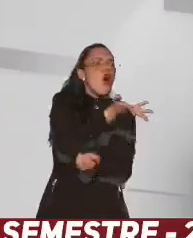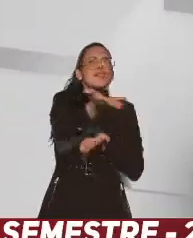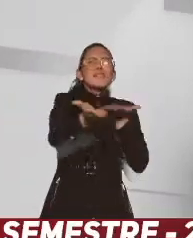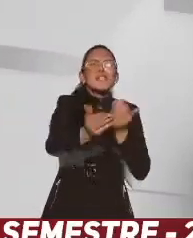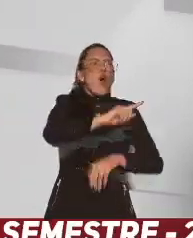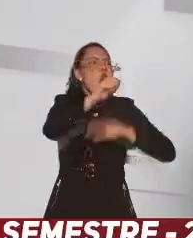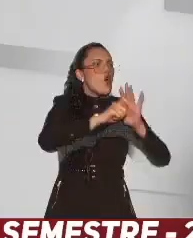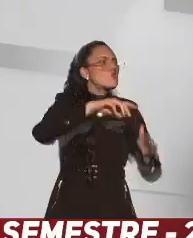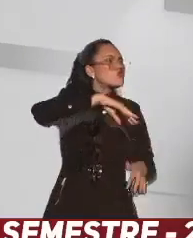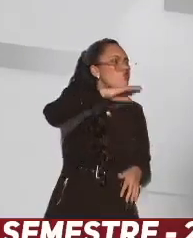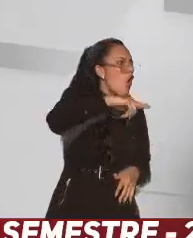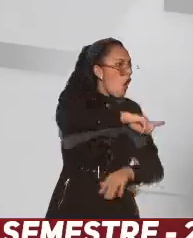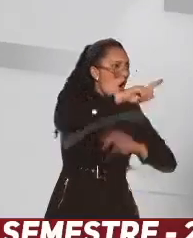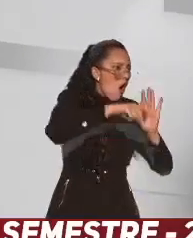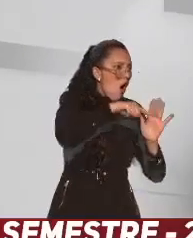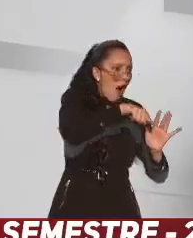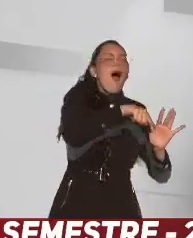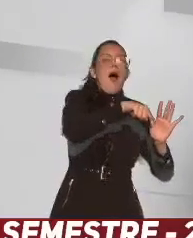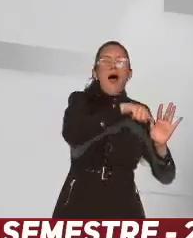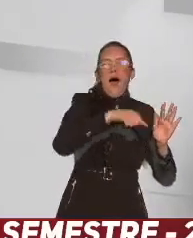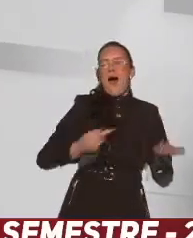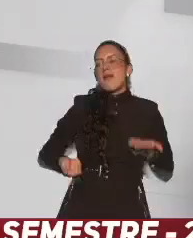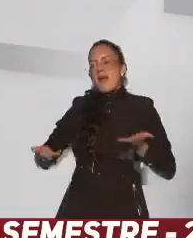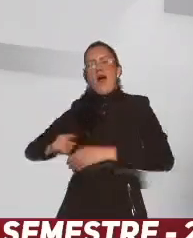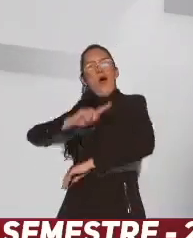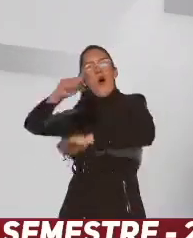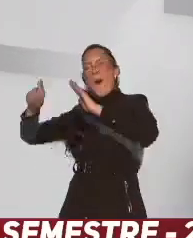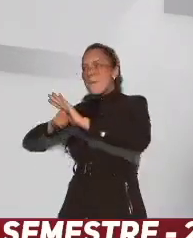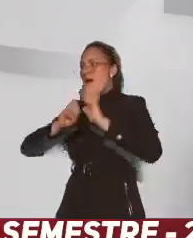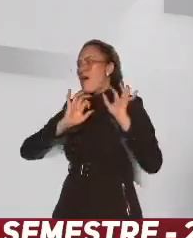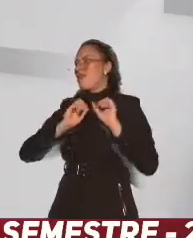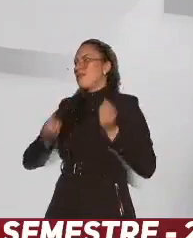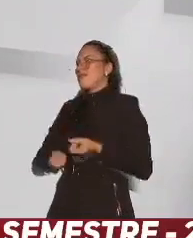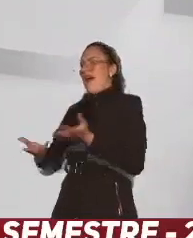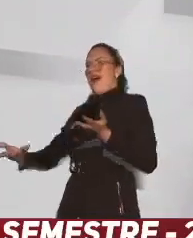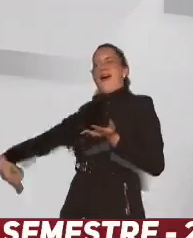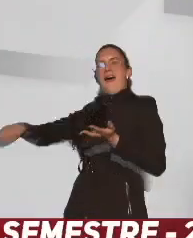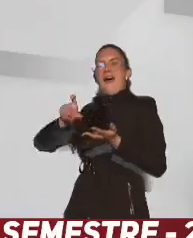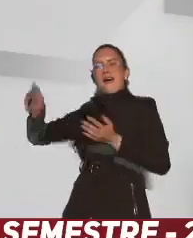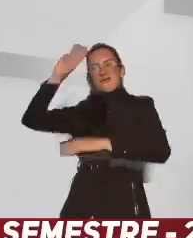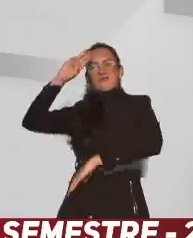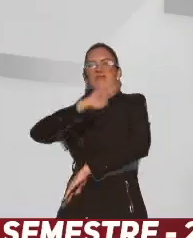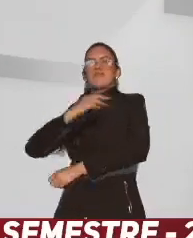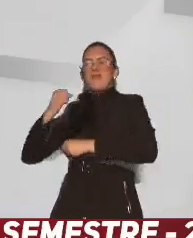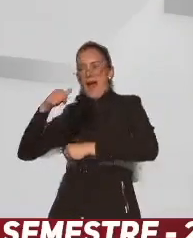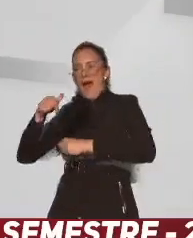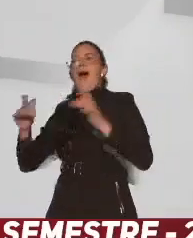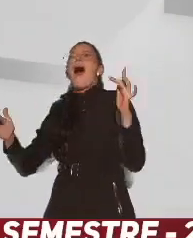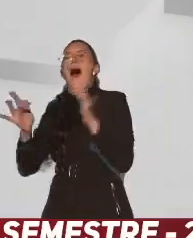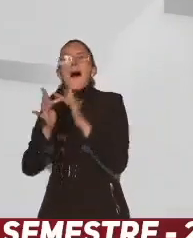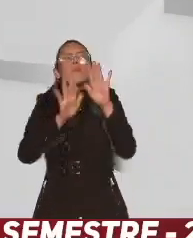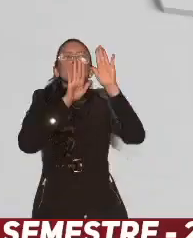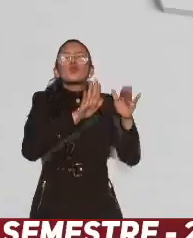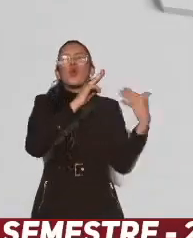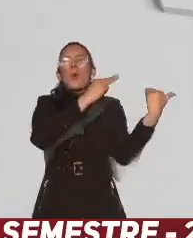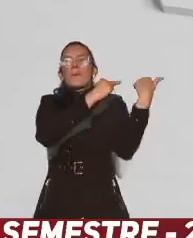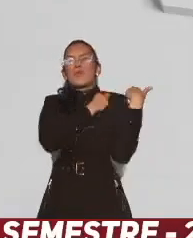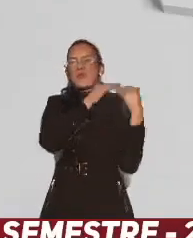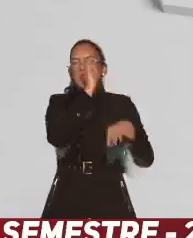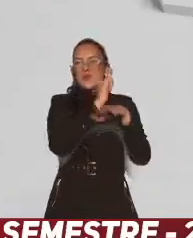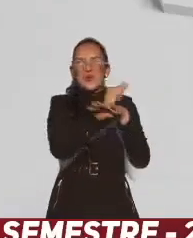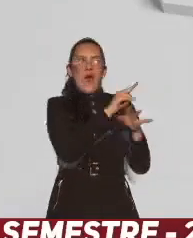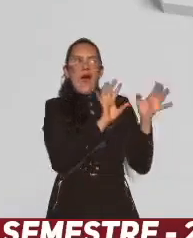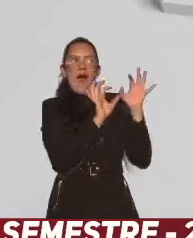de las necesidades del Ejército Nacional, aportando para el cumplimiento de la misión institucional. Dicha redistribución